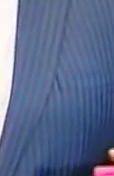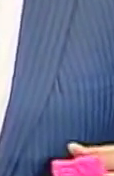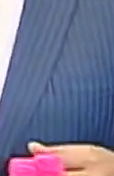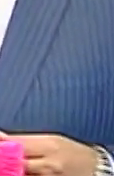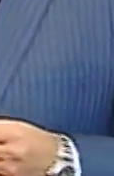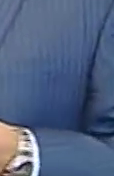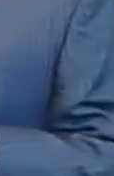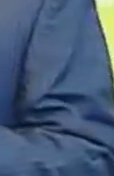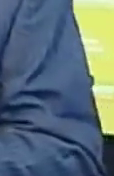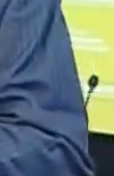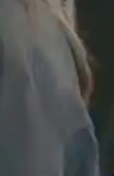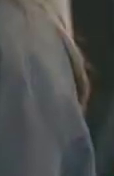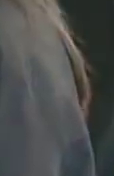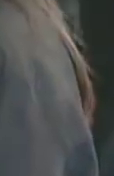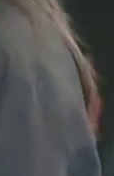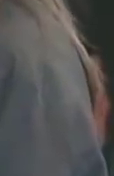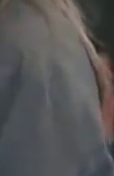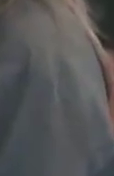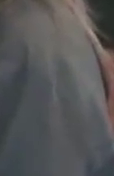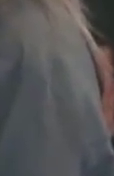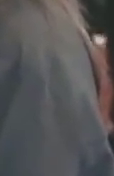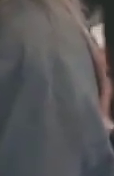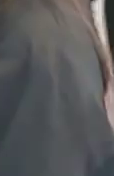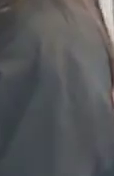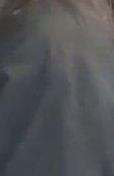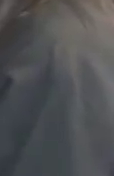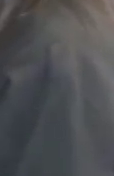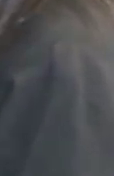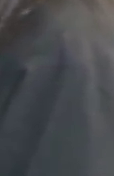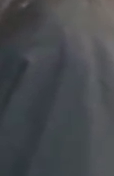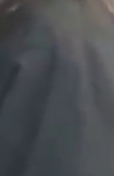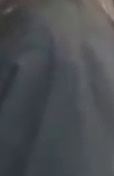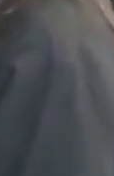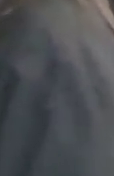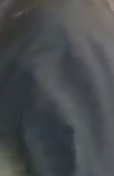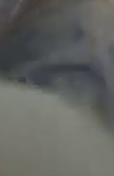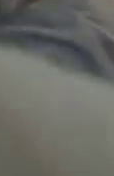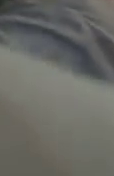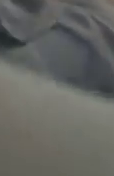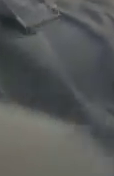Bien, recordamos que estamos en la Quebradita como tal.